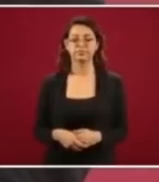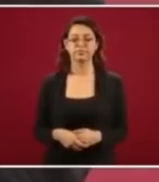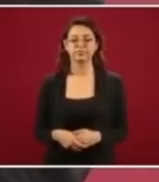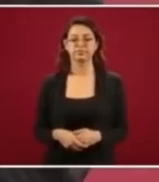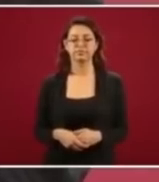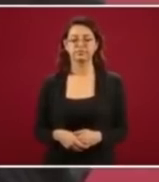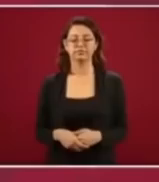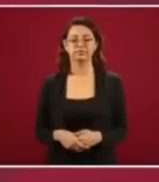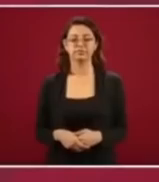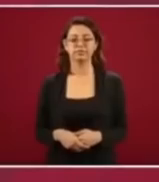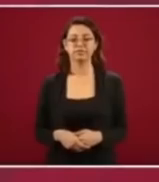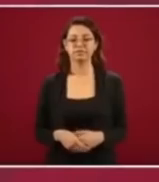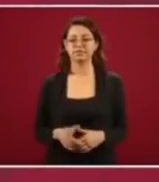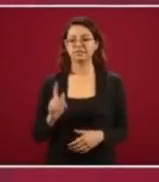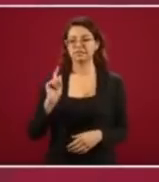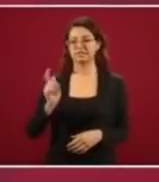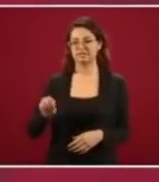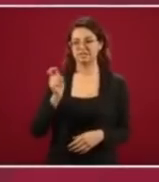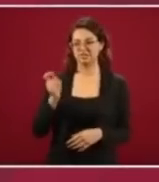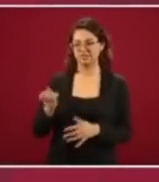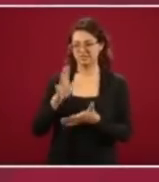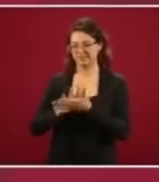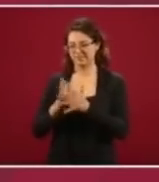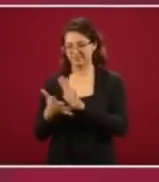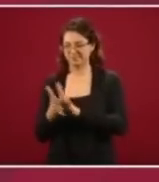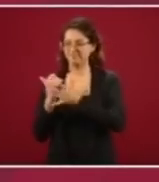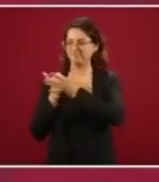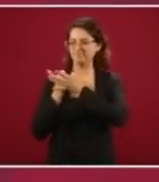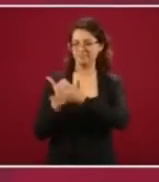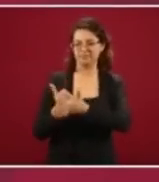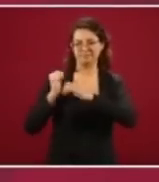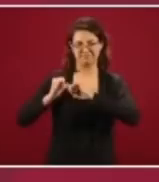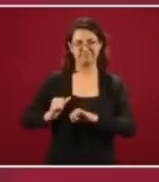los de mero arriba que habían ayudado